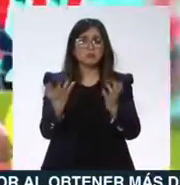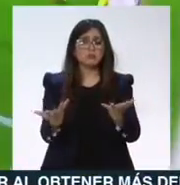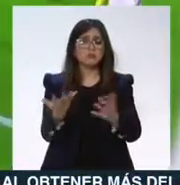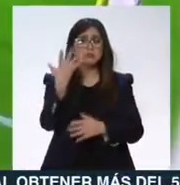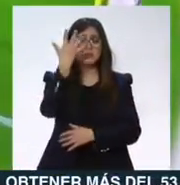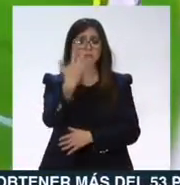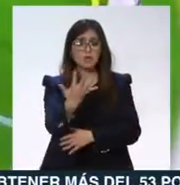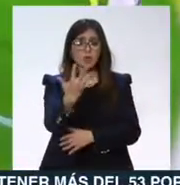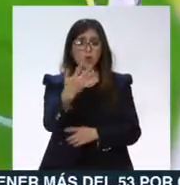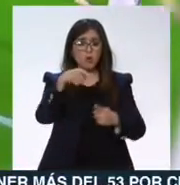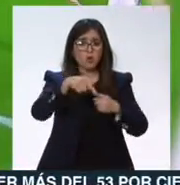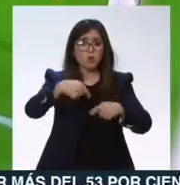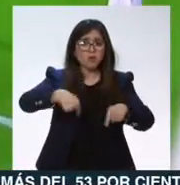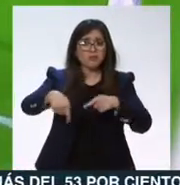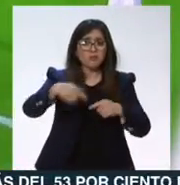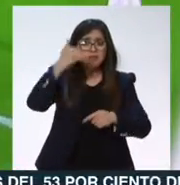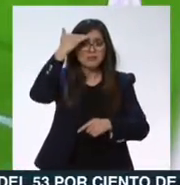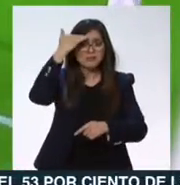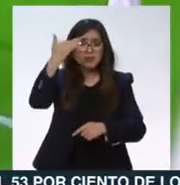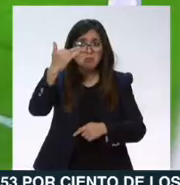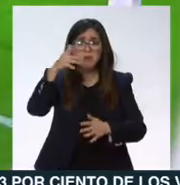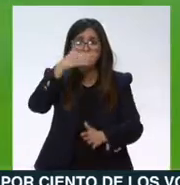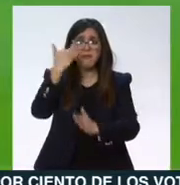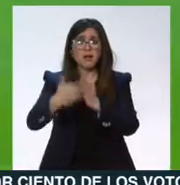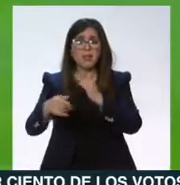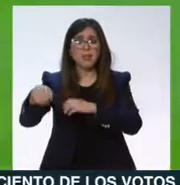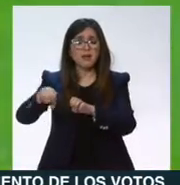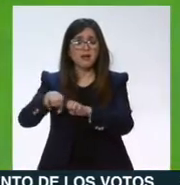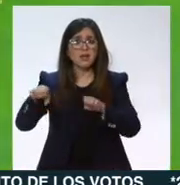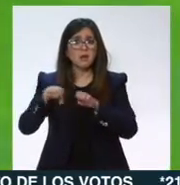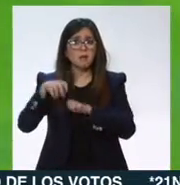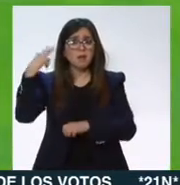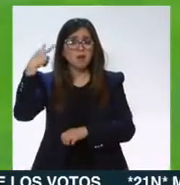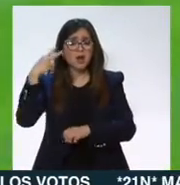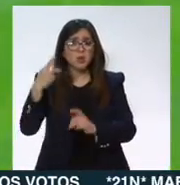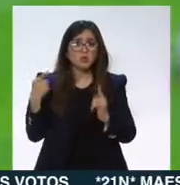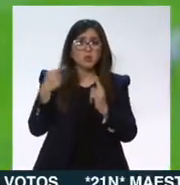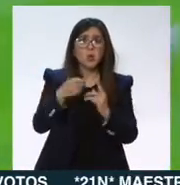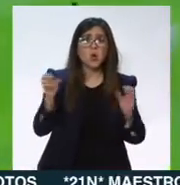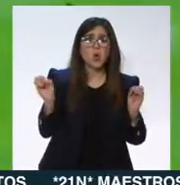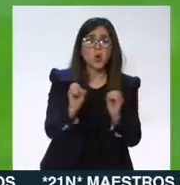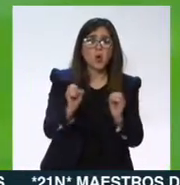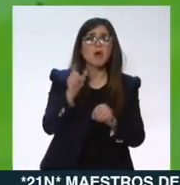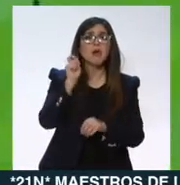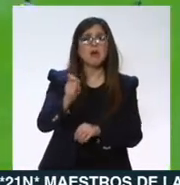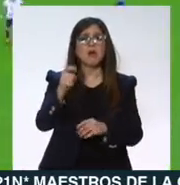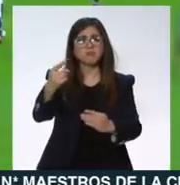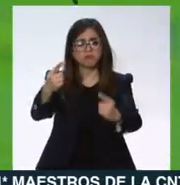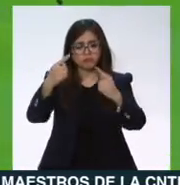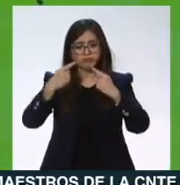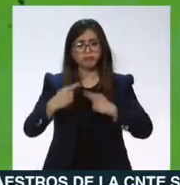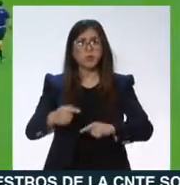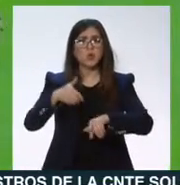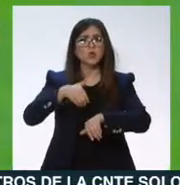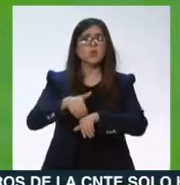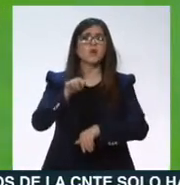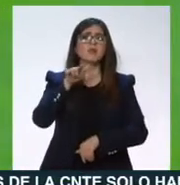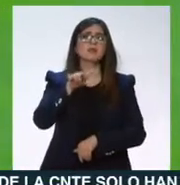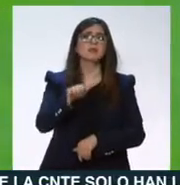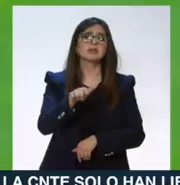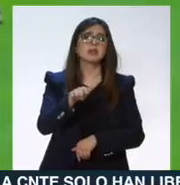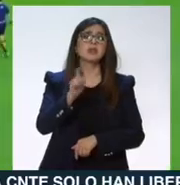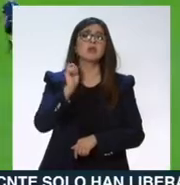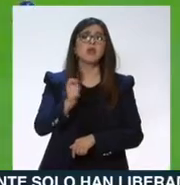ya jornadas, ni siquiera ha anotado Veracruz. Al día de hoy está en la posición número 17, producto de